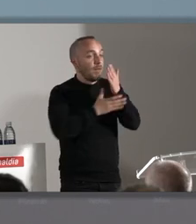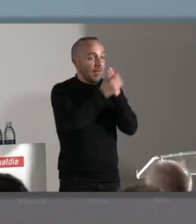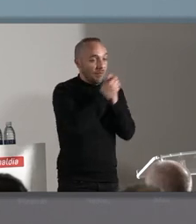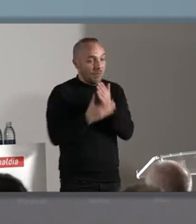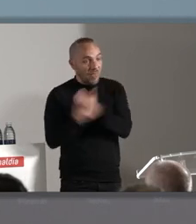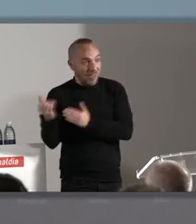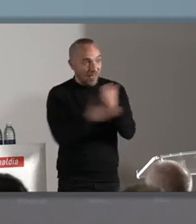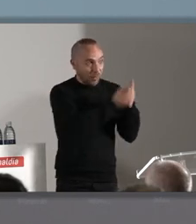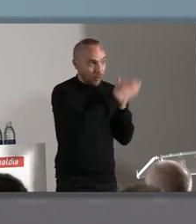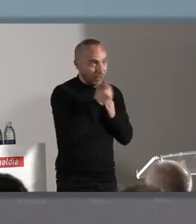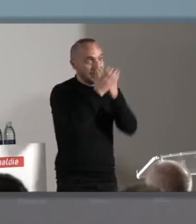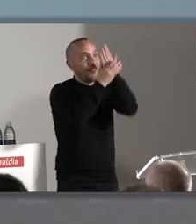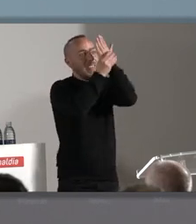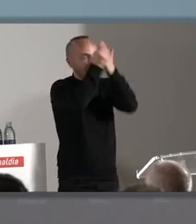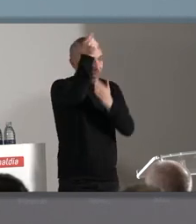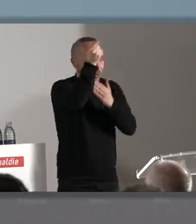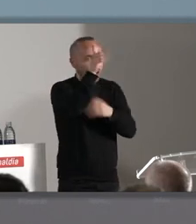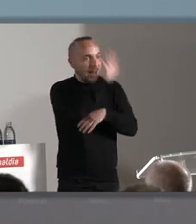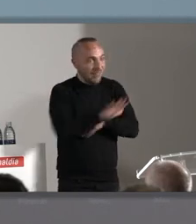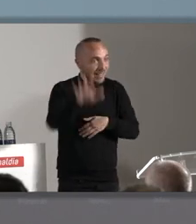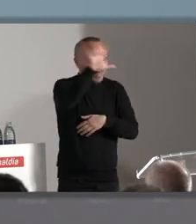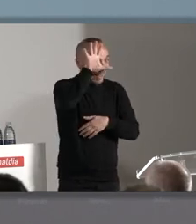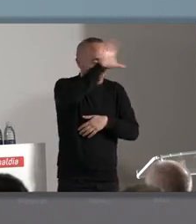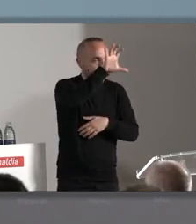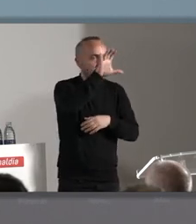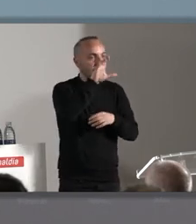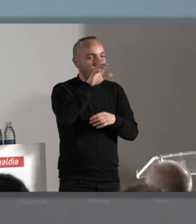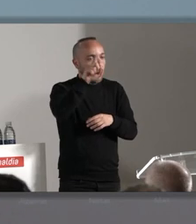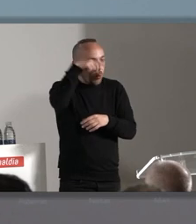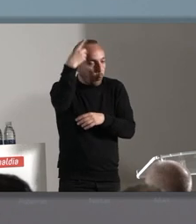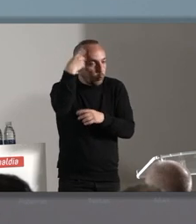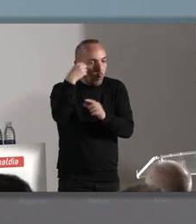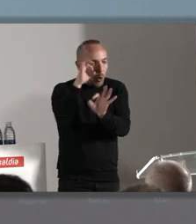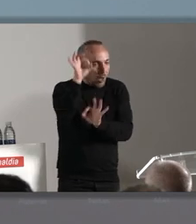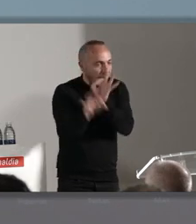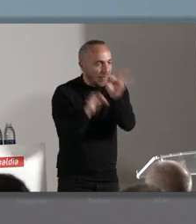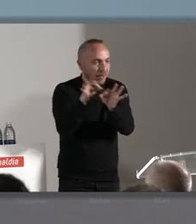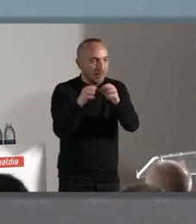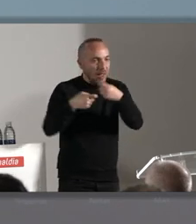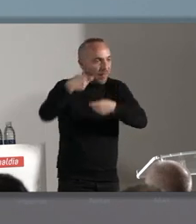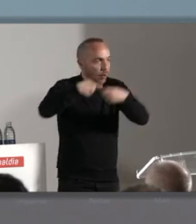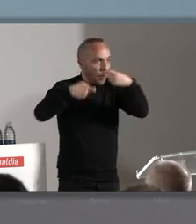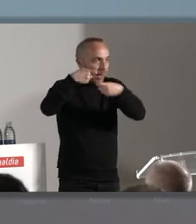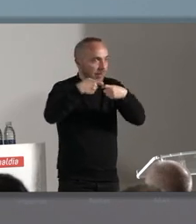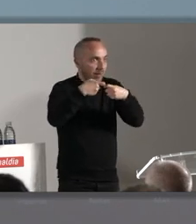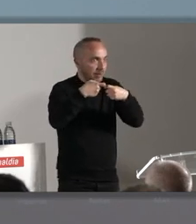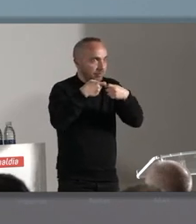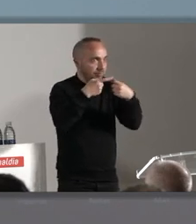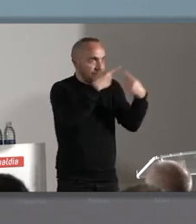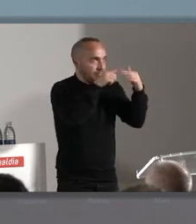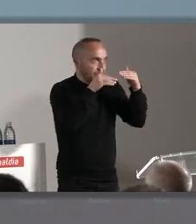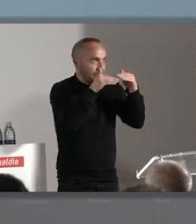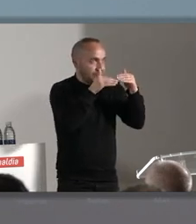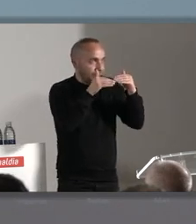Cooperativas de Venta a nivel estatal, que tiene una cultura organizativa a tipo de cooperativas, pues bastante lejos de la red actual de la